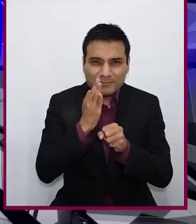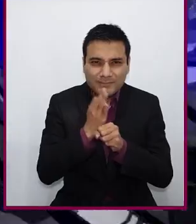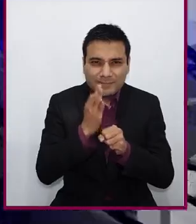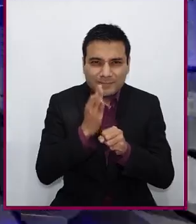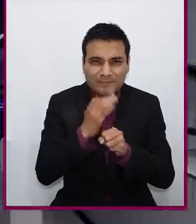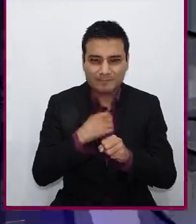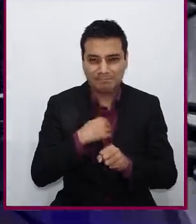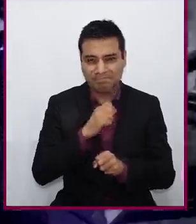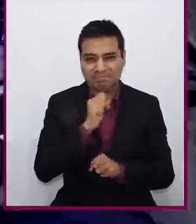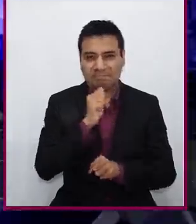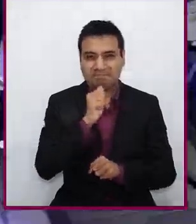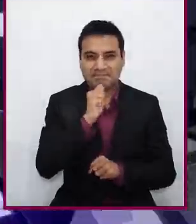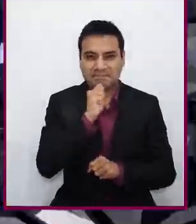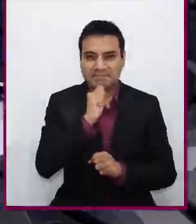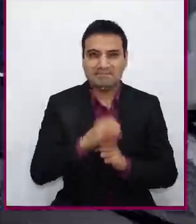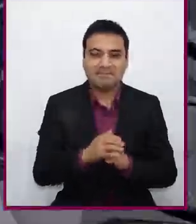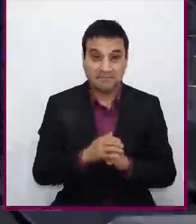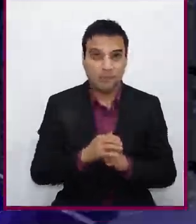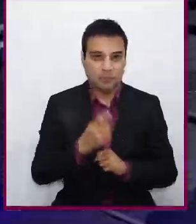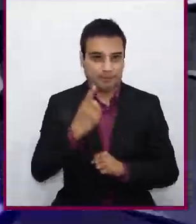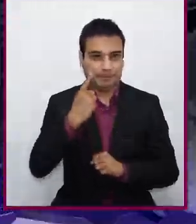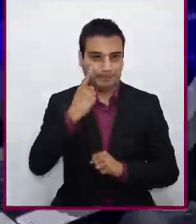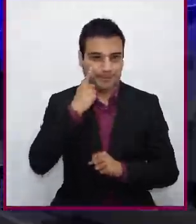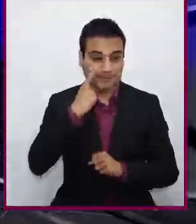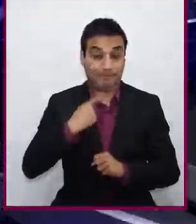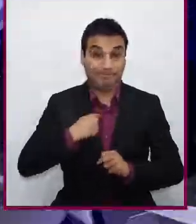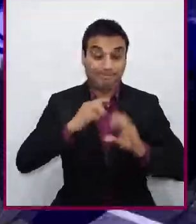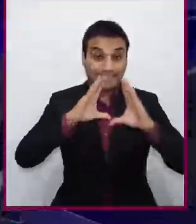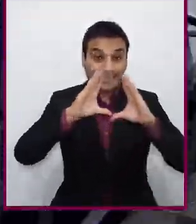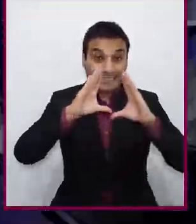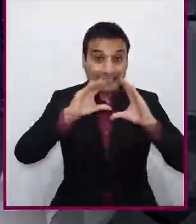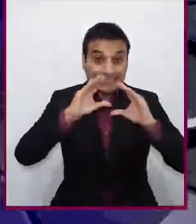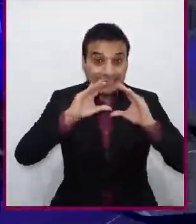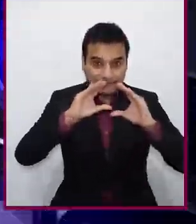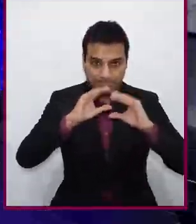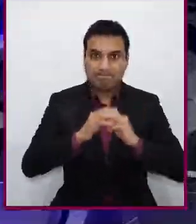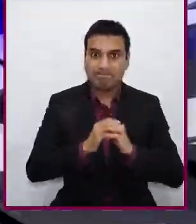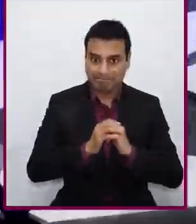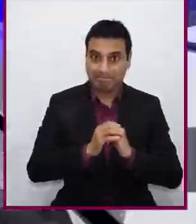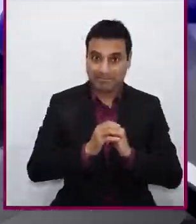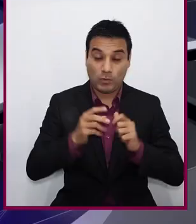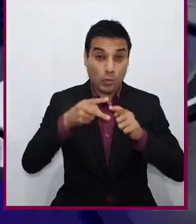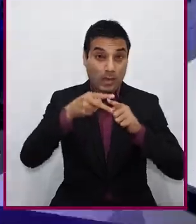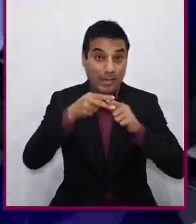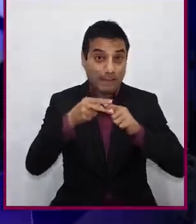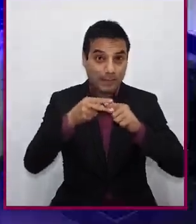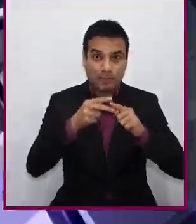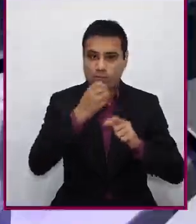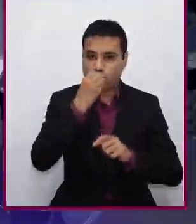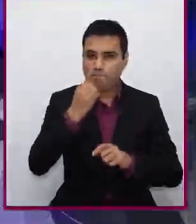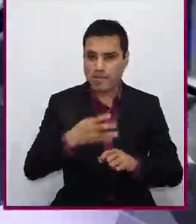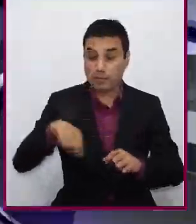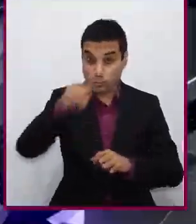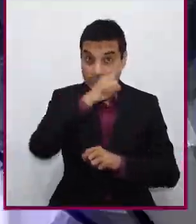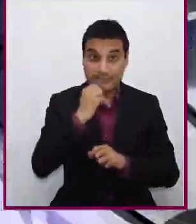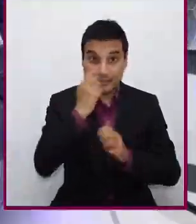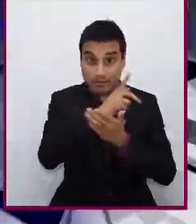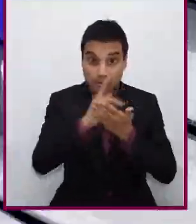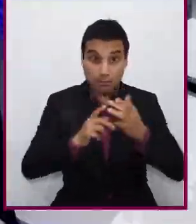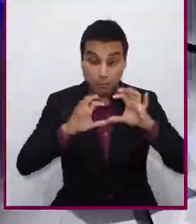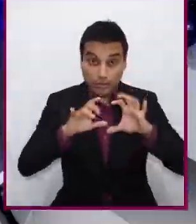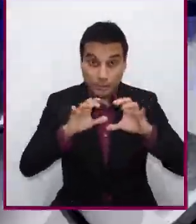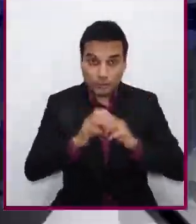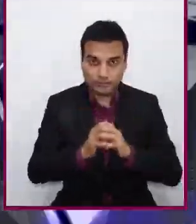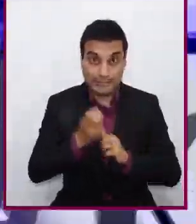chiste no lo sé pero sí les puedo enseñar a usar una herramienta vienen recién si